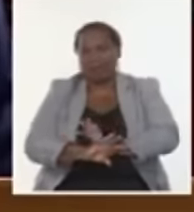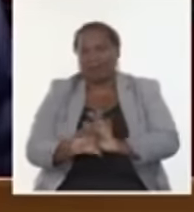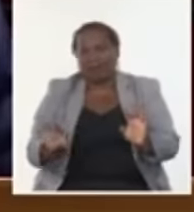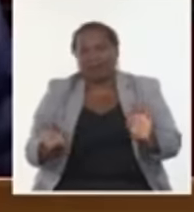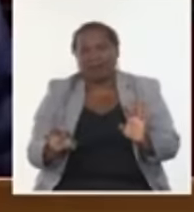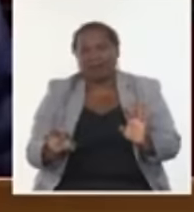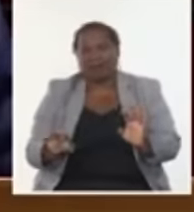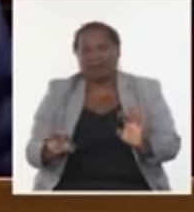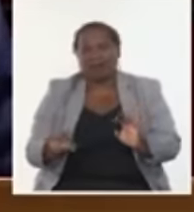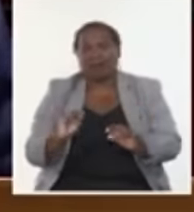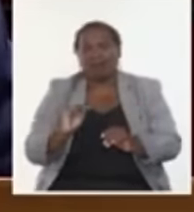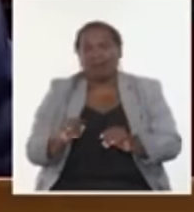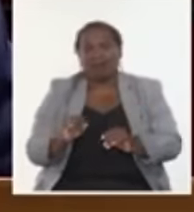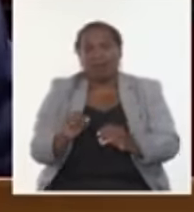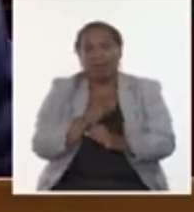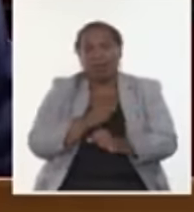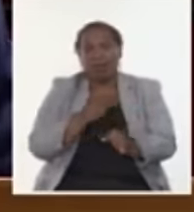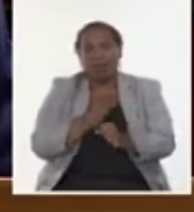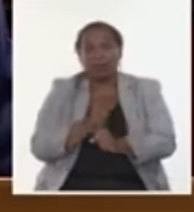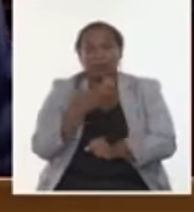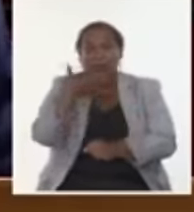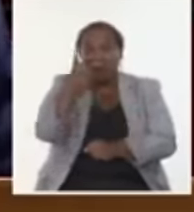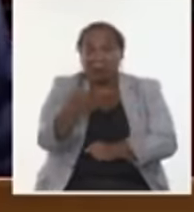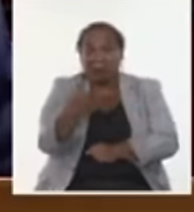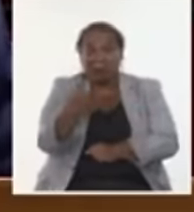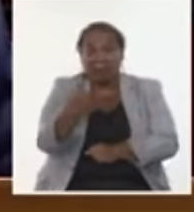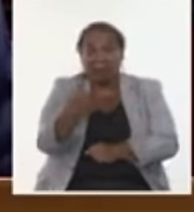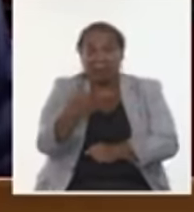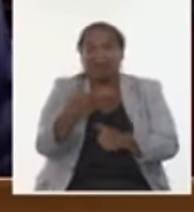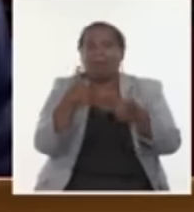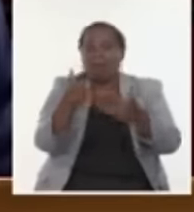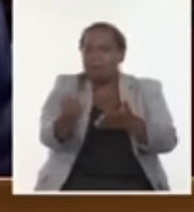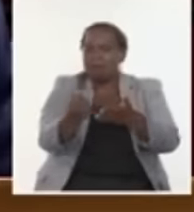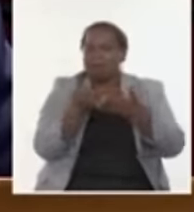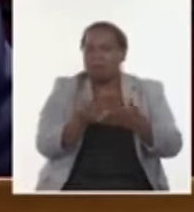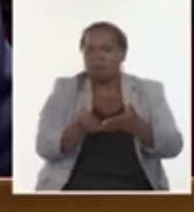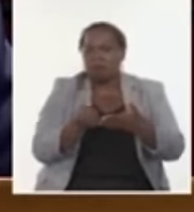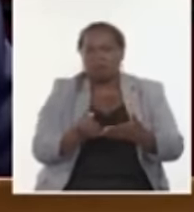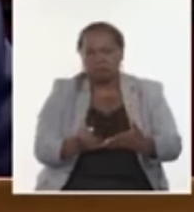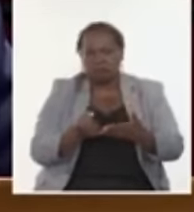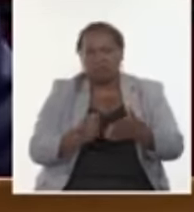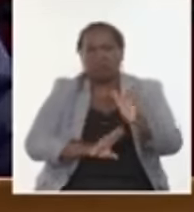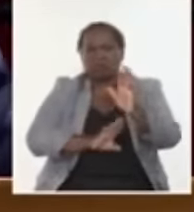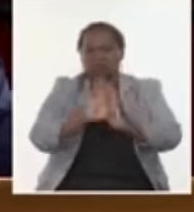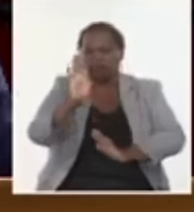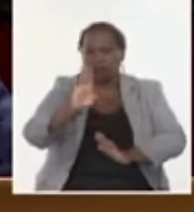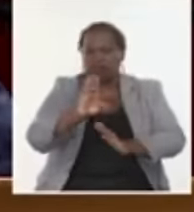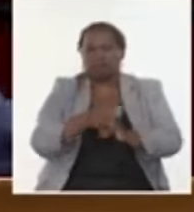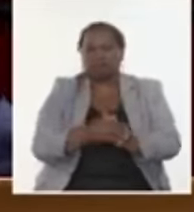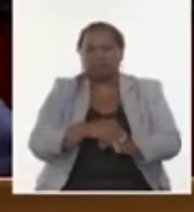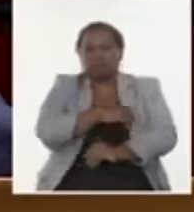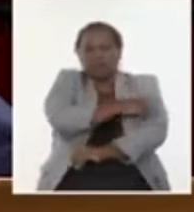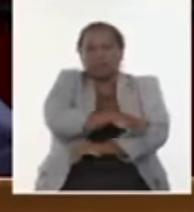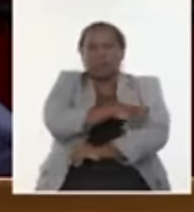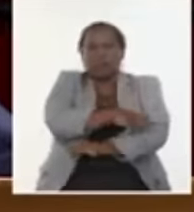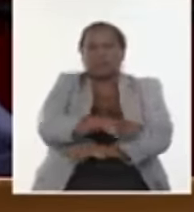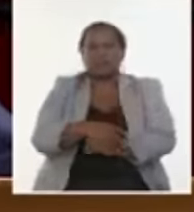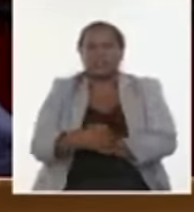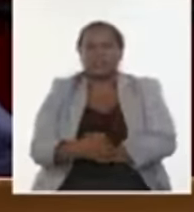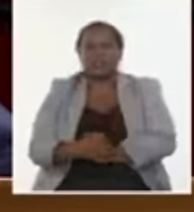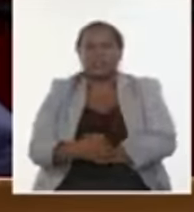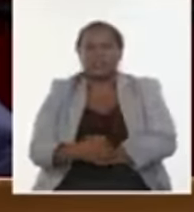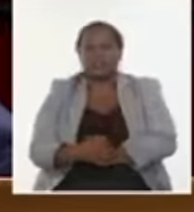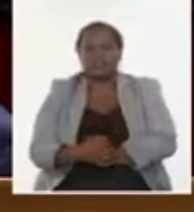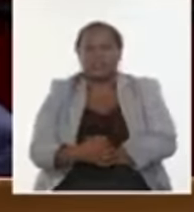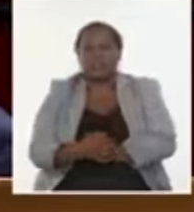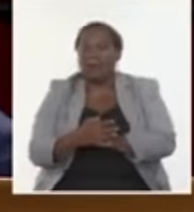que cuando se use para el bien va a permitir y va a ayudar al desarrollo de los países del tercer mundo,